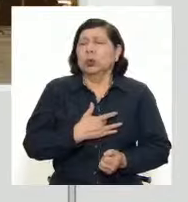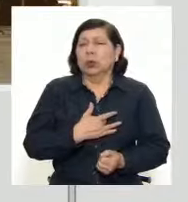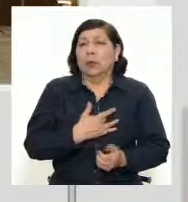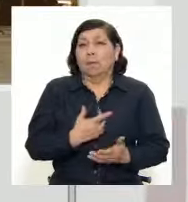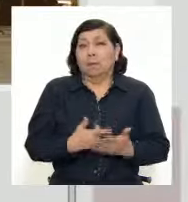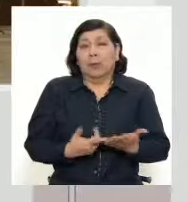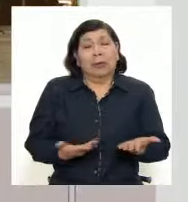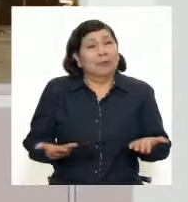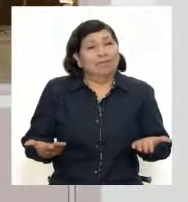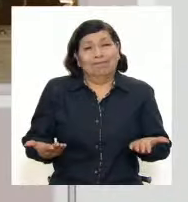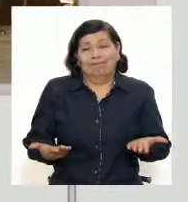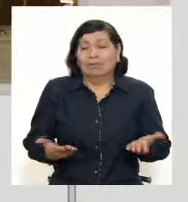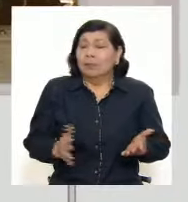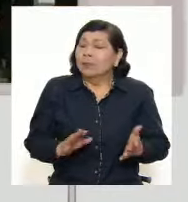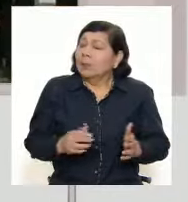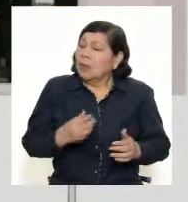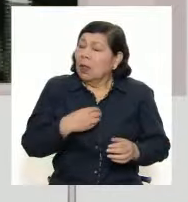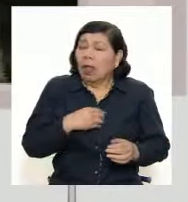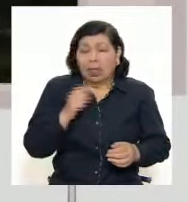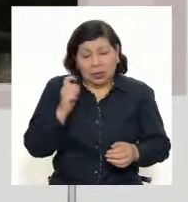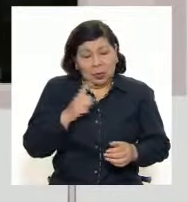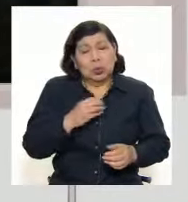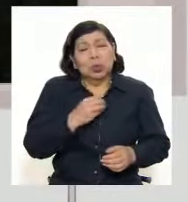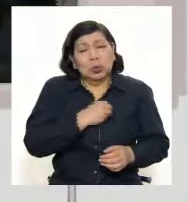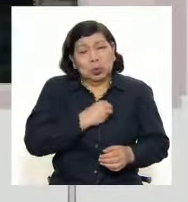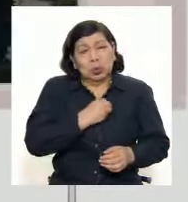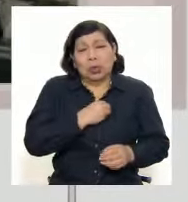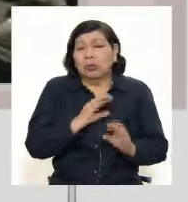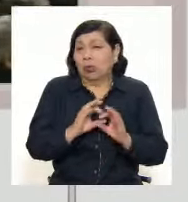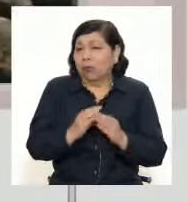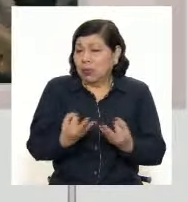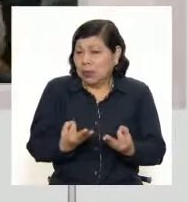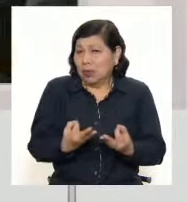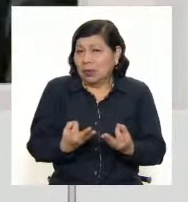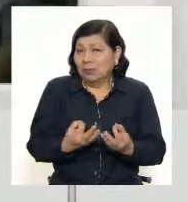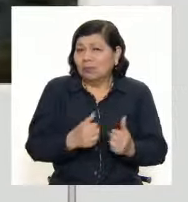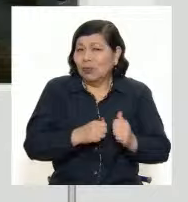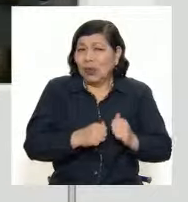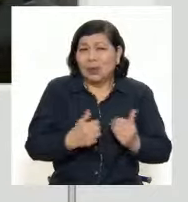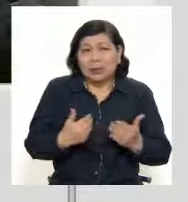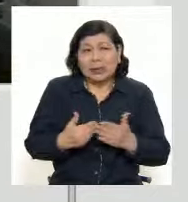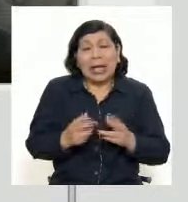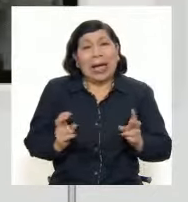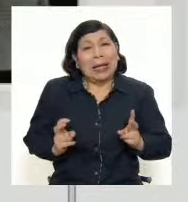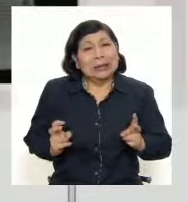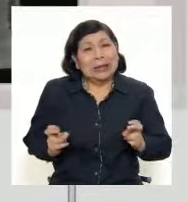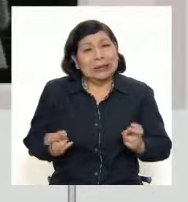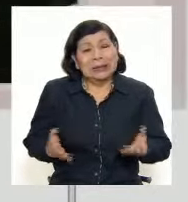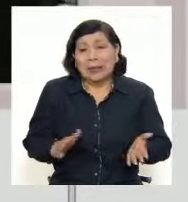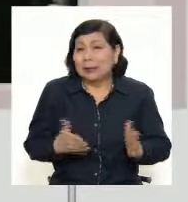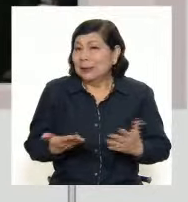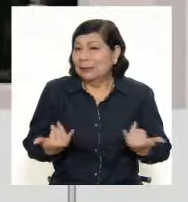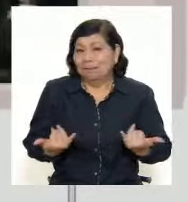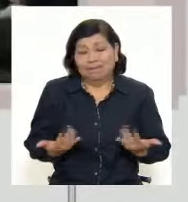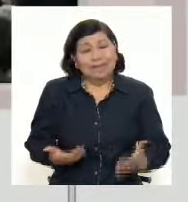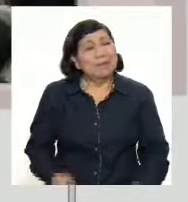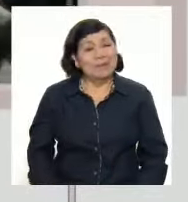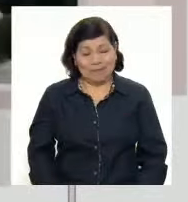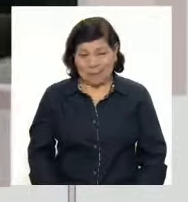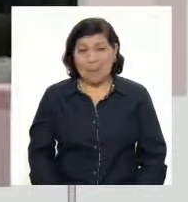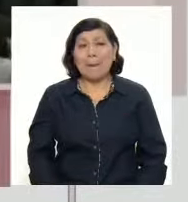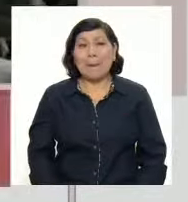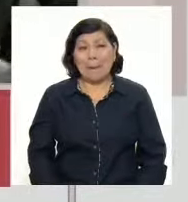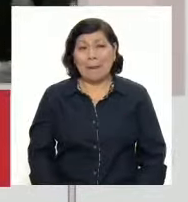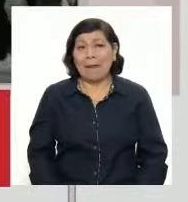porque nadie está libre de una situación de este tipo, de tener un familiar que padezca cáncer y perderlo además en estas circunstancias,